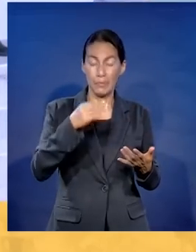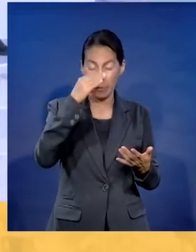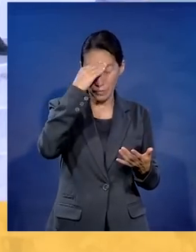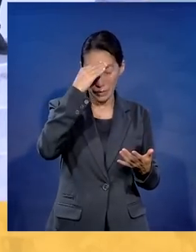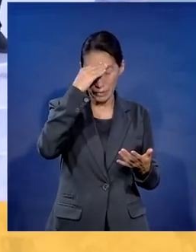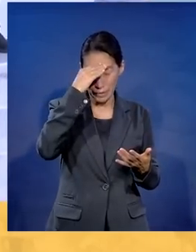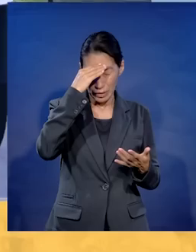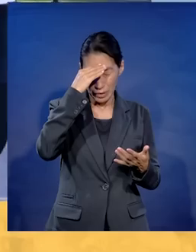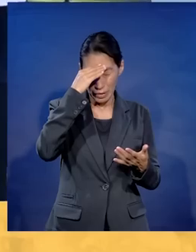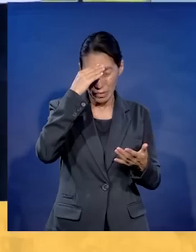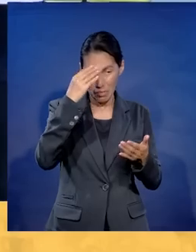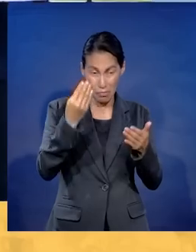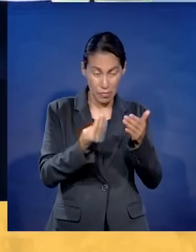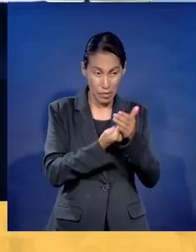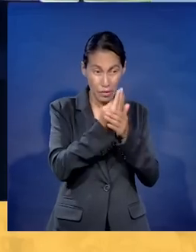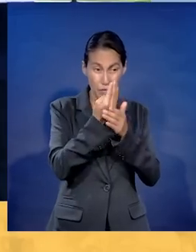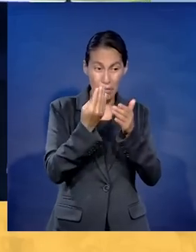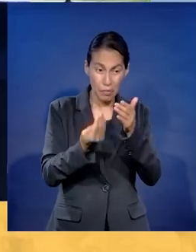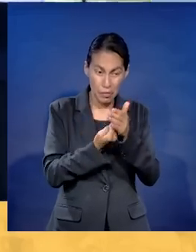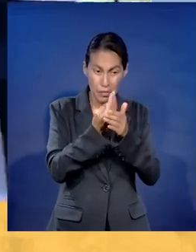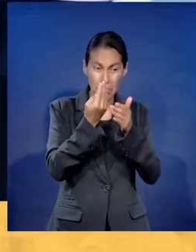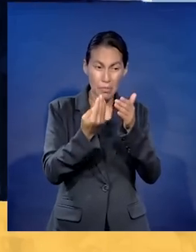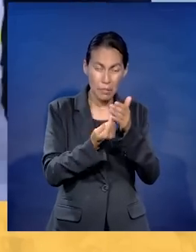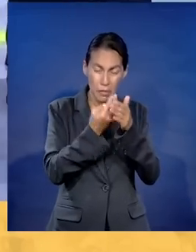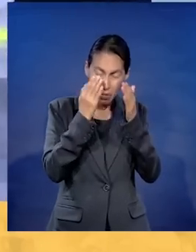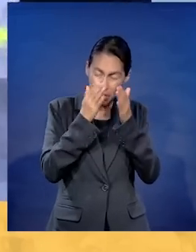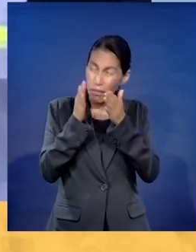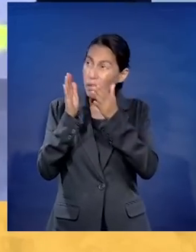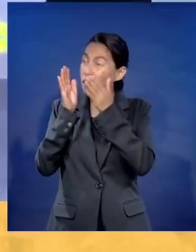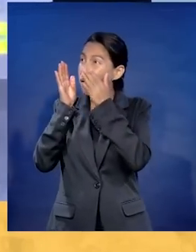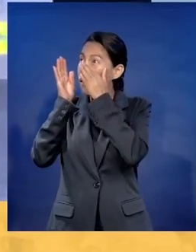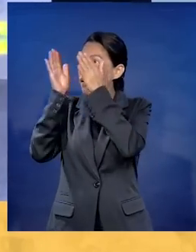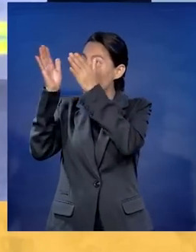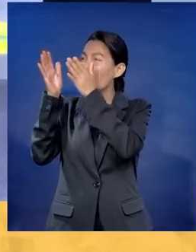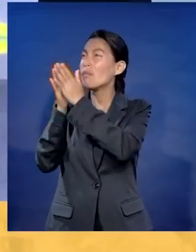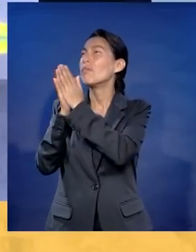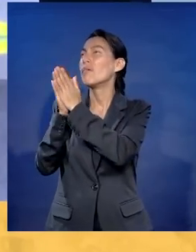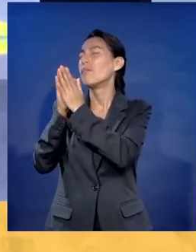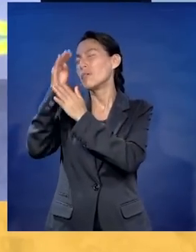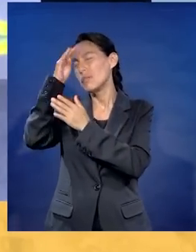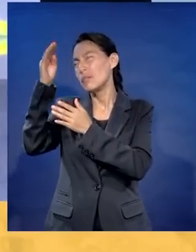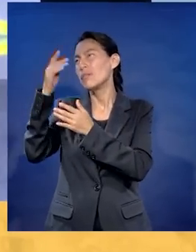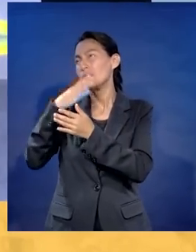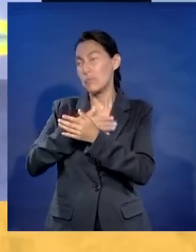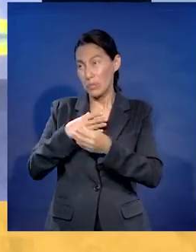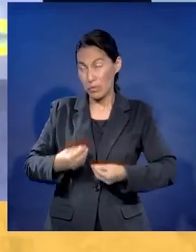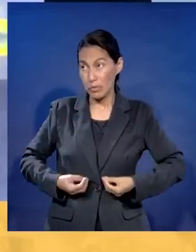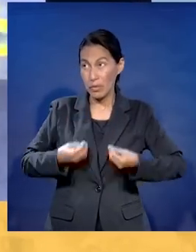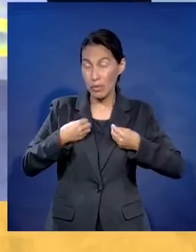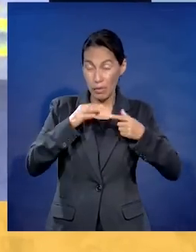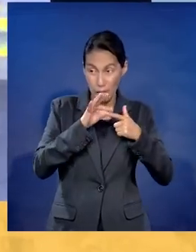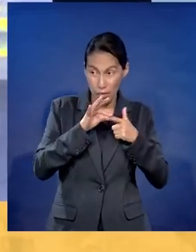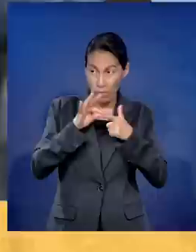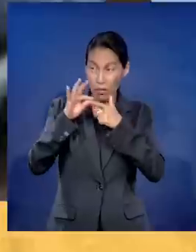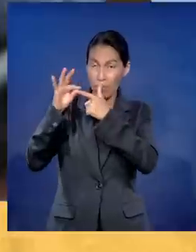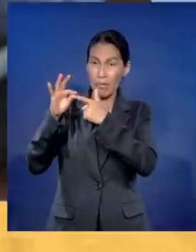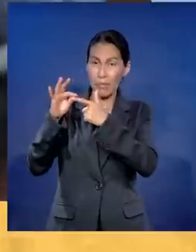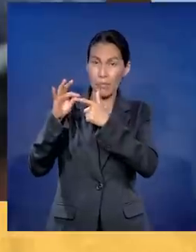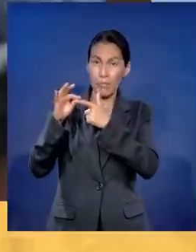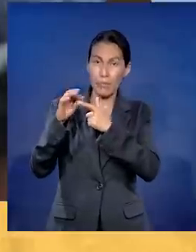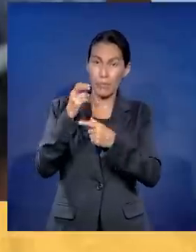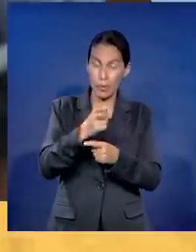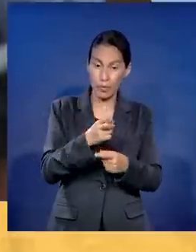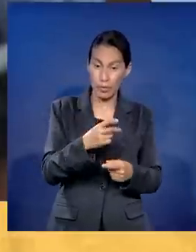su mente ha sido convertida cada mañana se levanta y lo primero que hace es contemplar a Cristo y pedir que Cristo guíe su vida